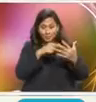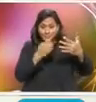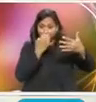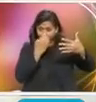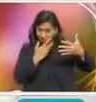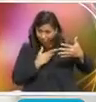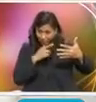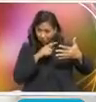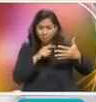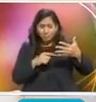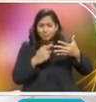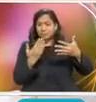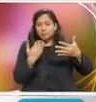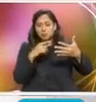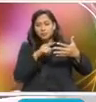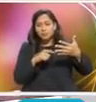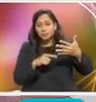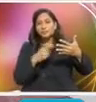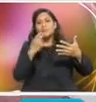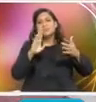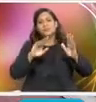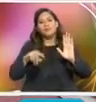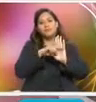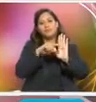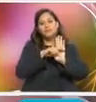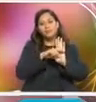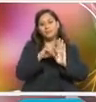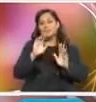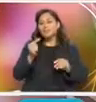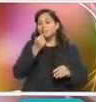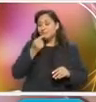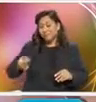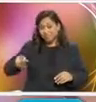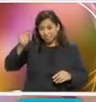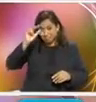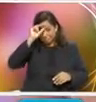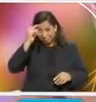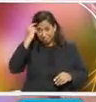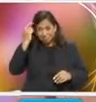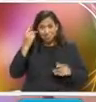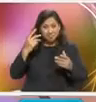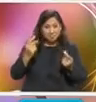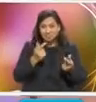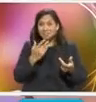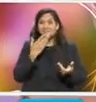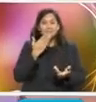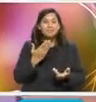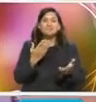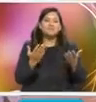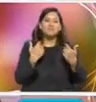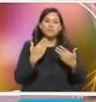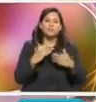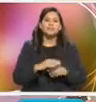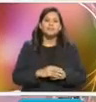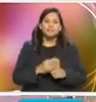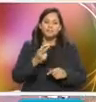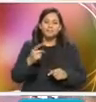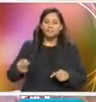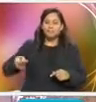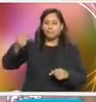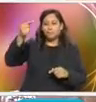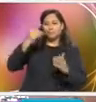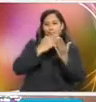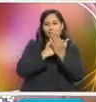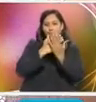elementos se potencian en un sentido negativo, ¿no? Generando un ciclo desfavorable para el desarrollo del ser humano y, bueno, pues para marcar una pauta de